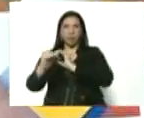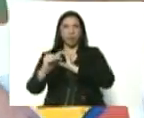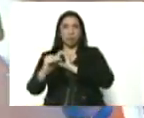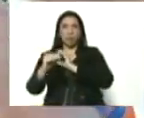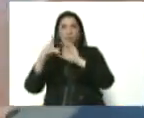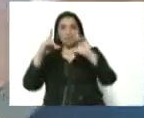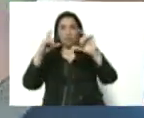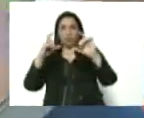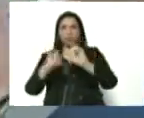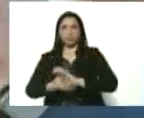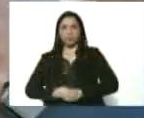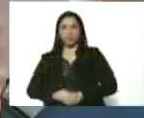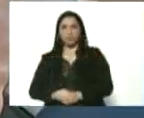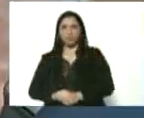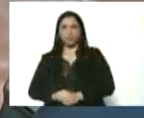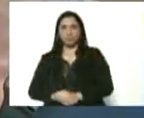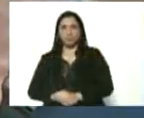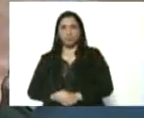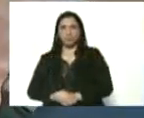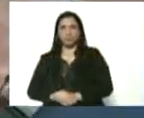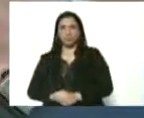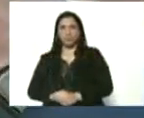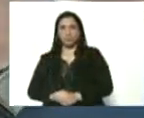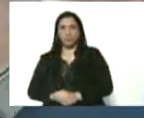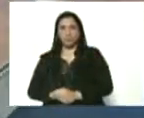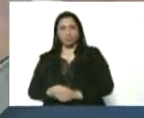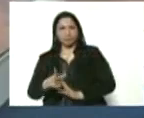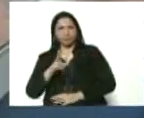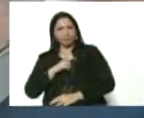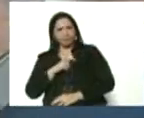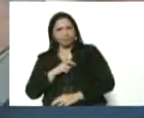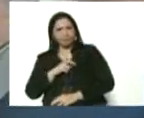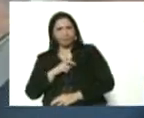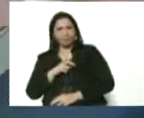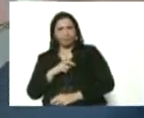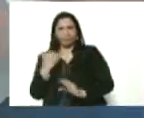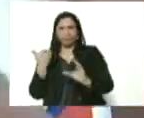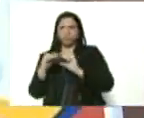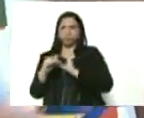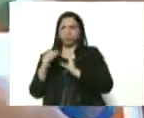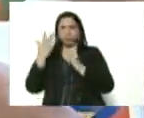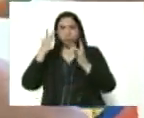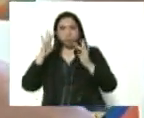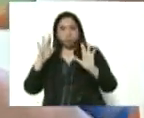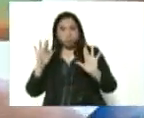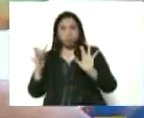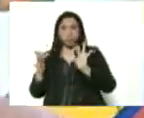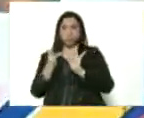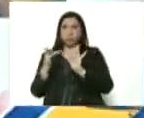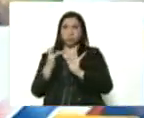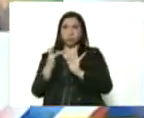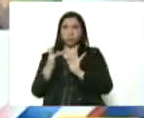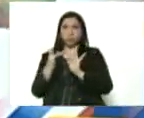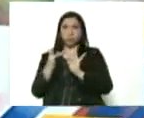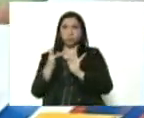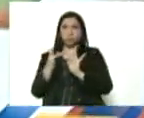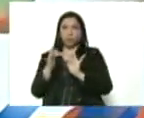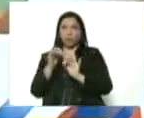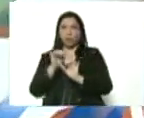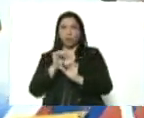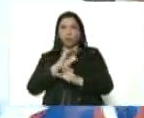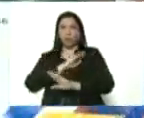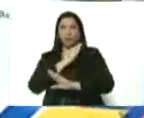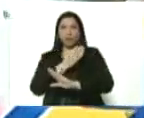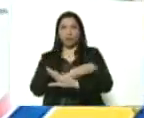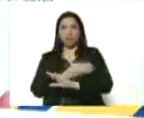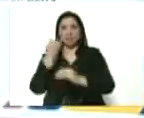esta fotografía a través de una página web un poco curiosa, un poco extraña, que probablemente tenga relación con las fuerzas de inteligencia